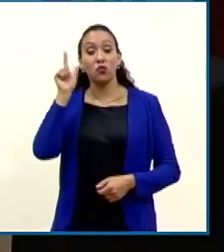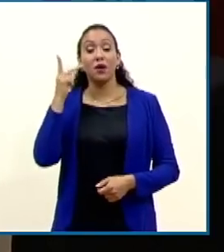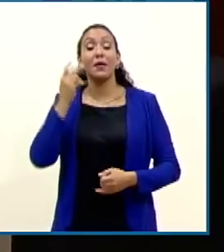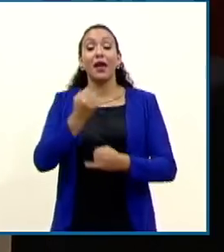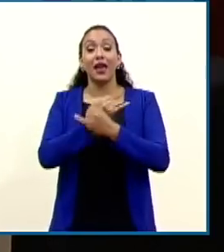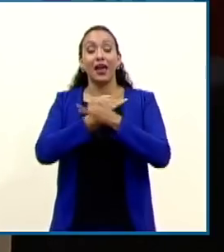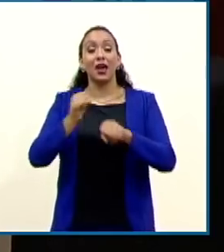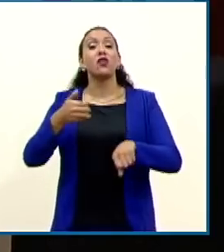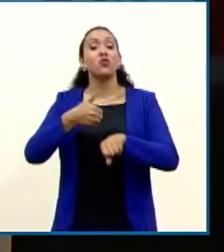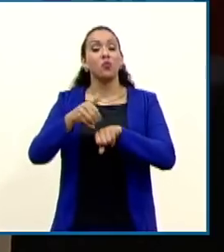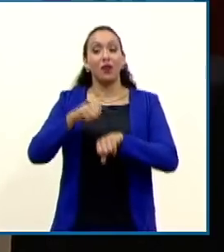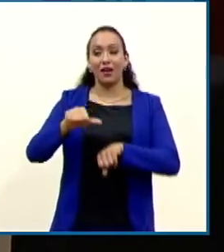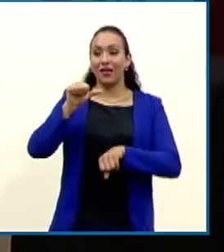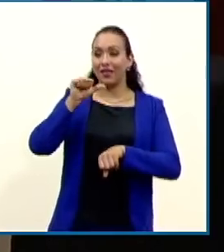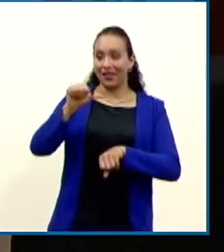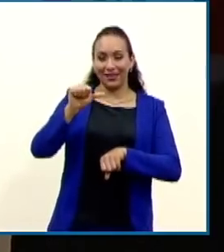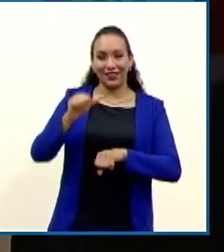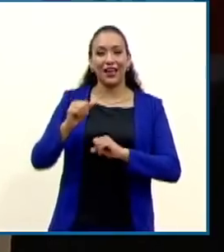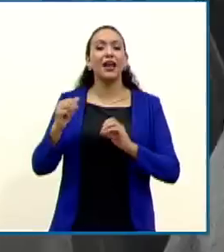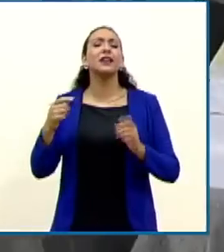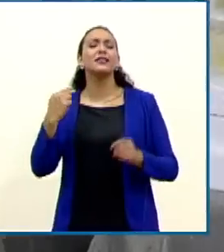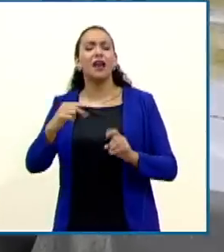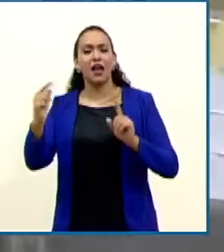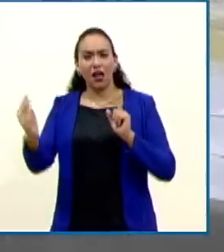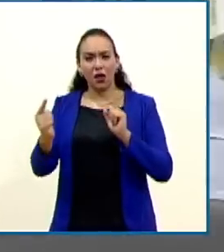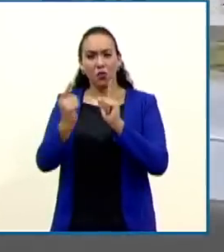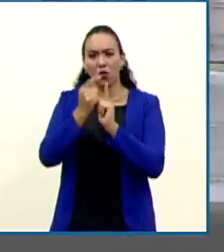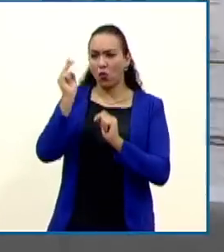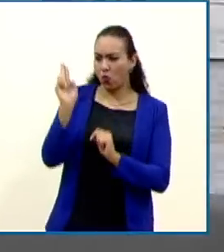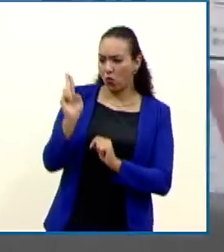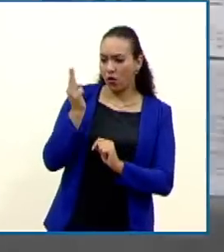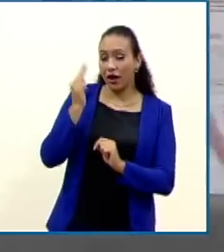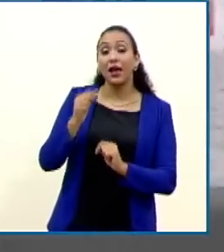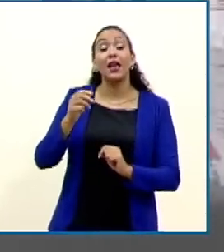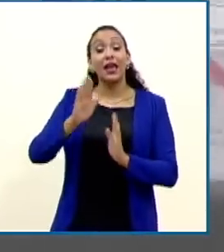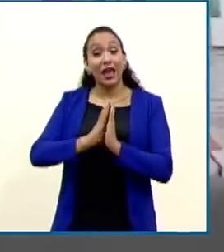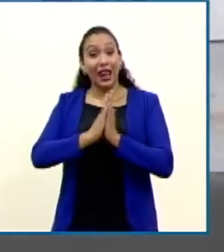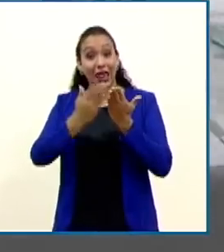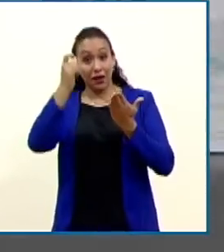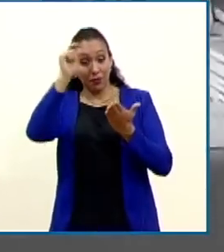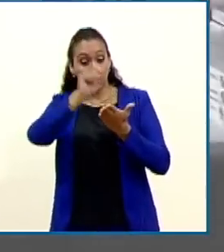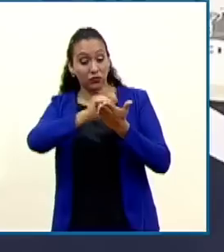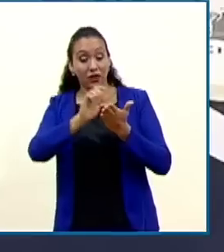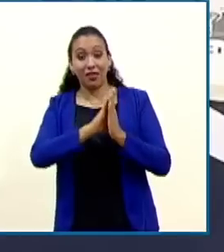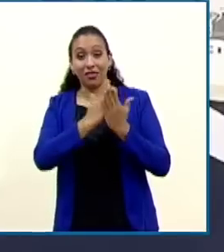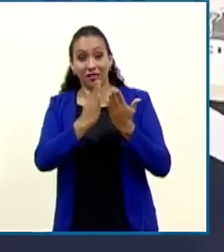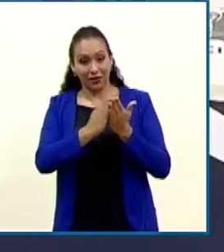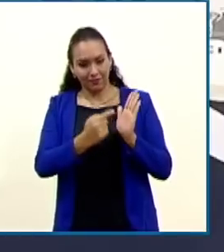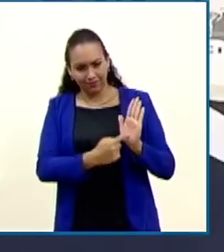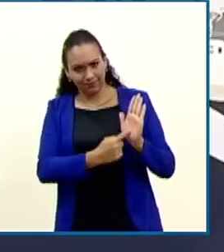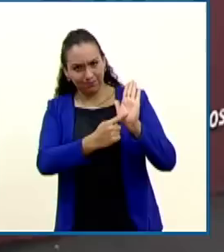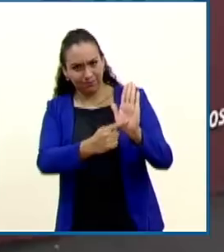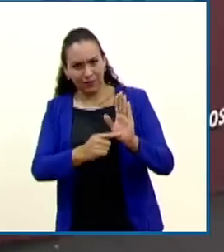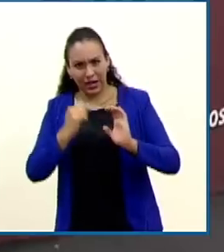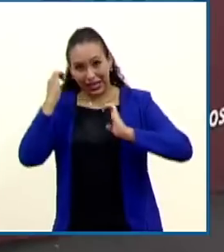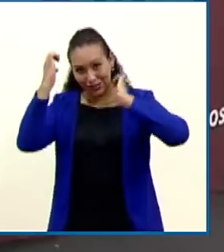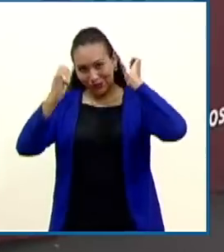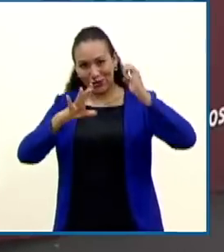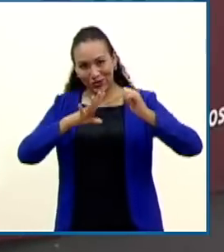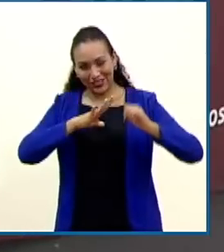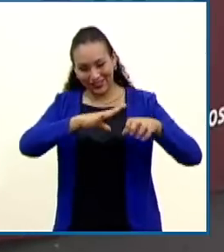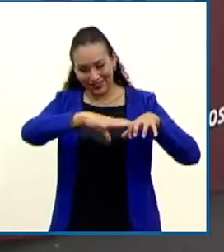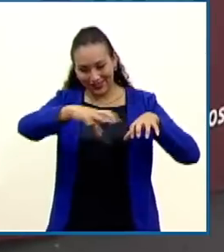el 16º Encuentro Universitario y la Exposición Jurídica Universitaria del Poder Judicial de la